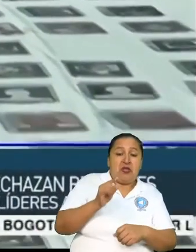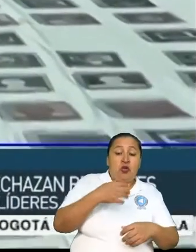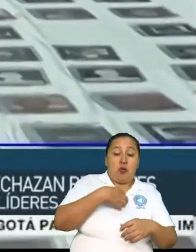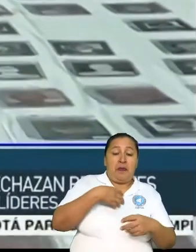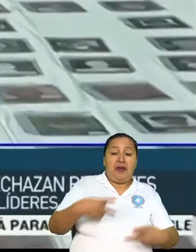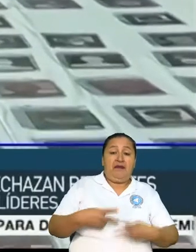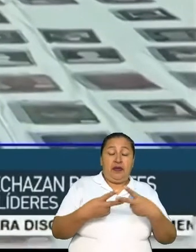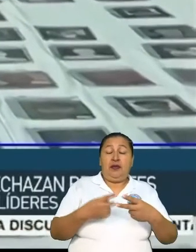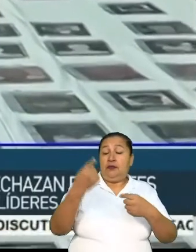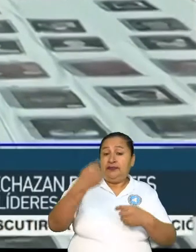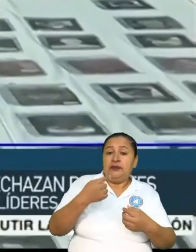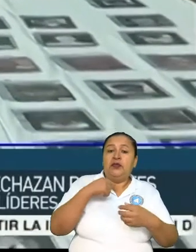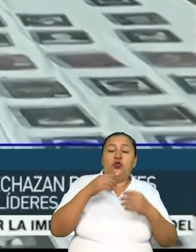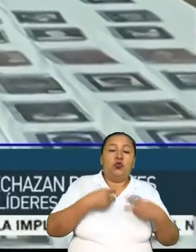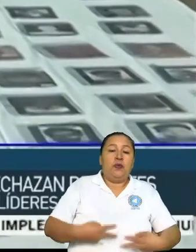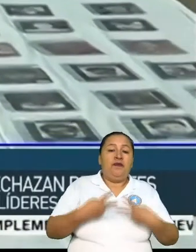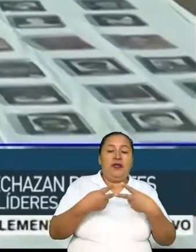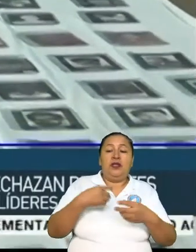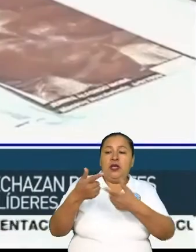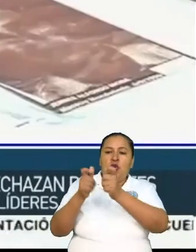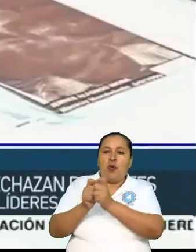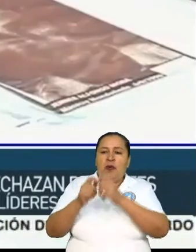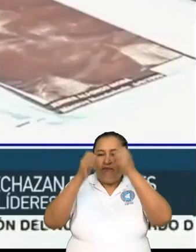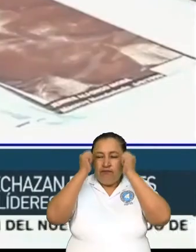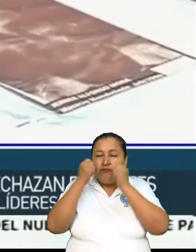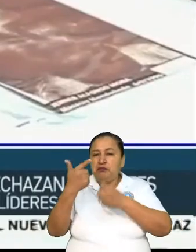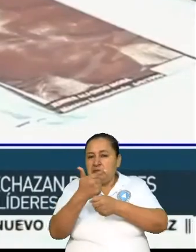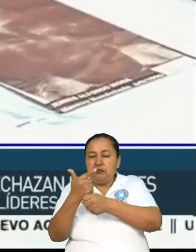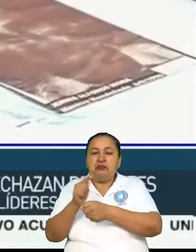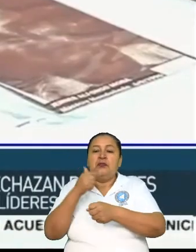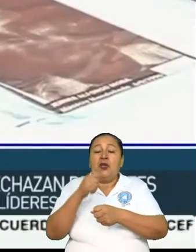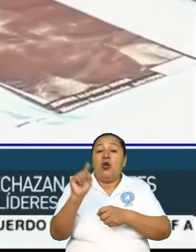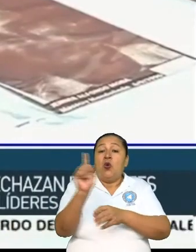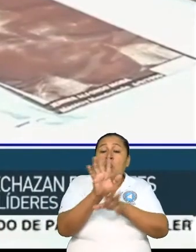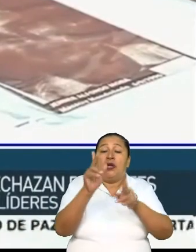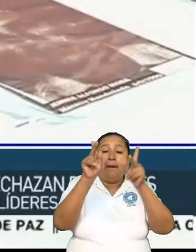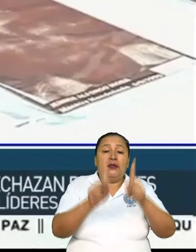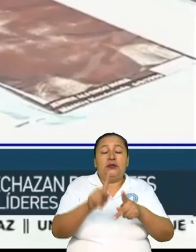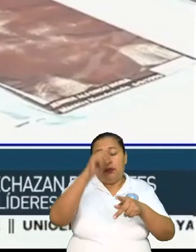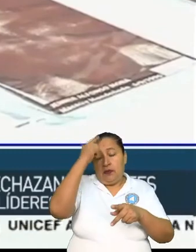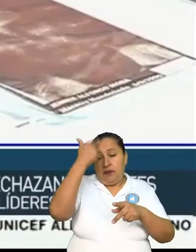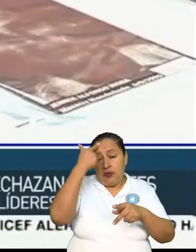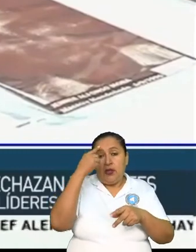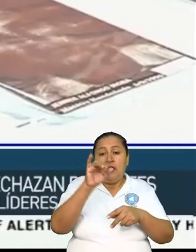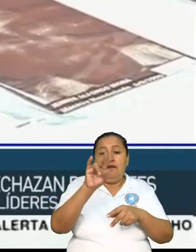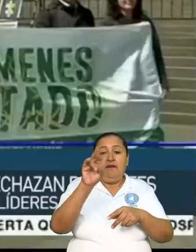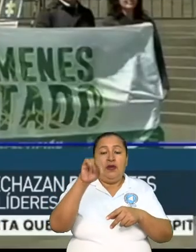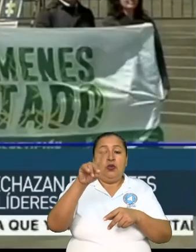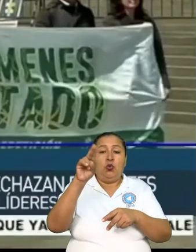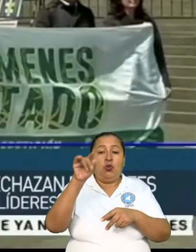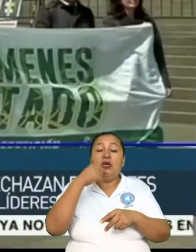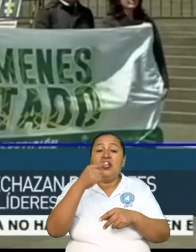integridad física y su vida por parte de grupos paramilitares. El único funcionario del gobierno de Iván Duque que hasta el momento